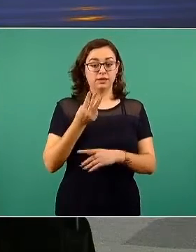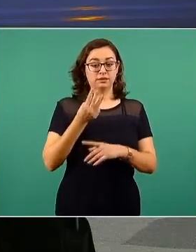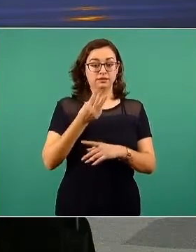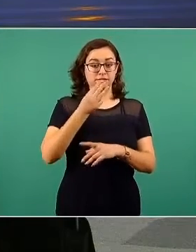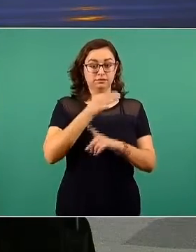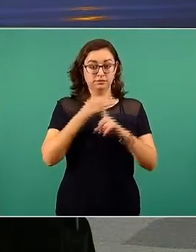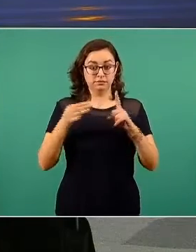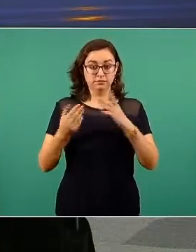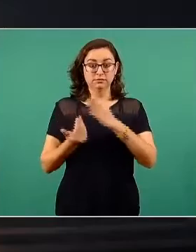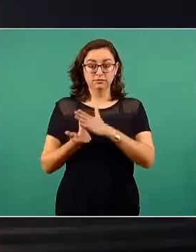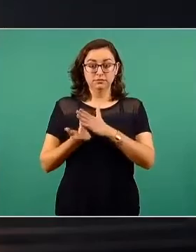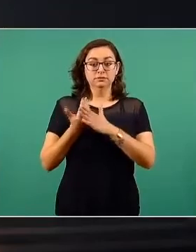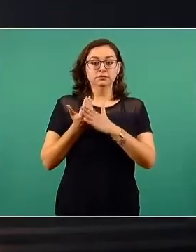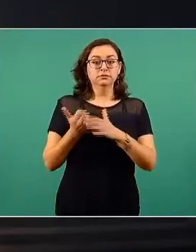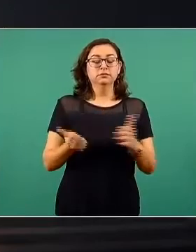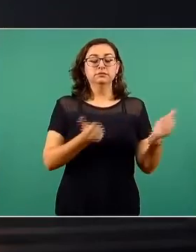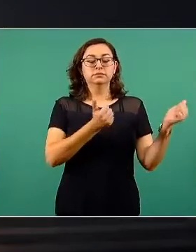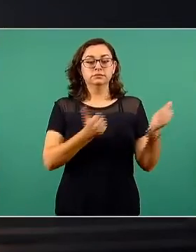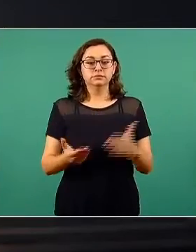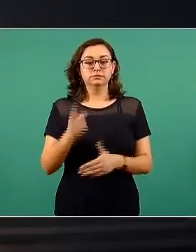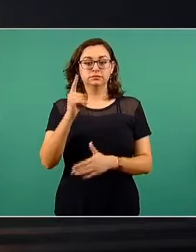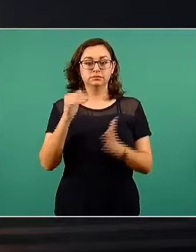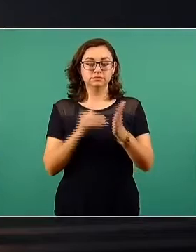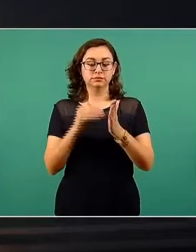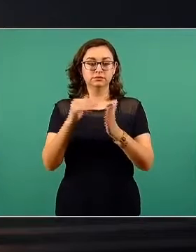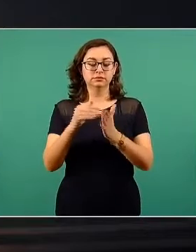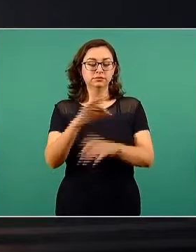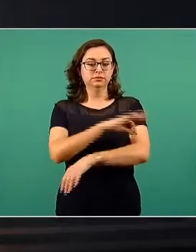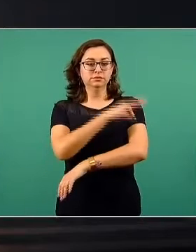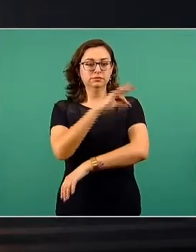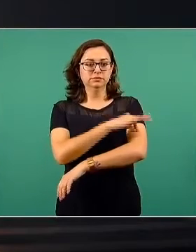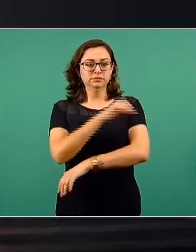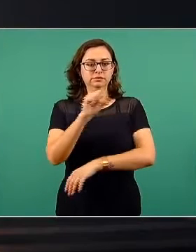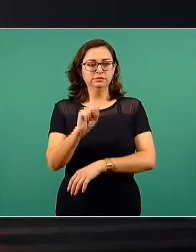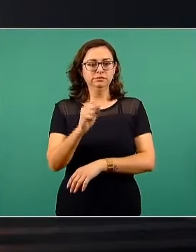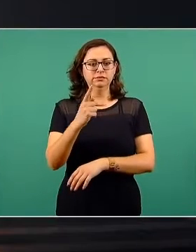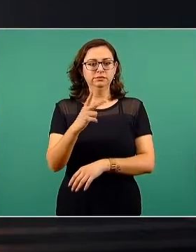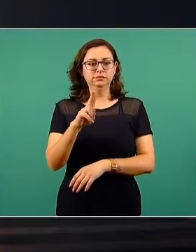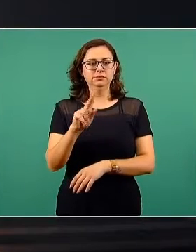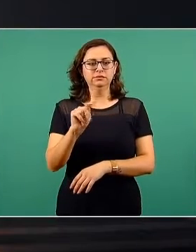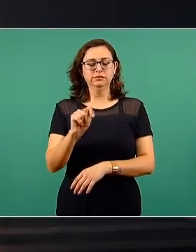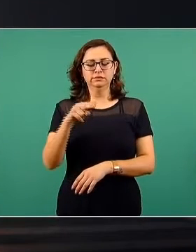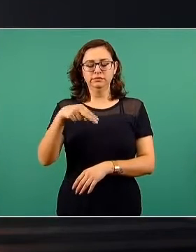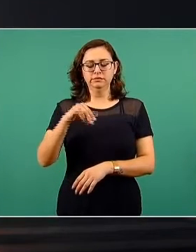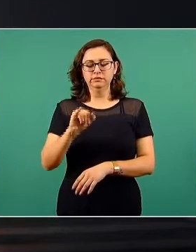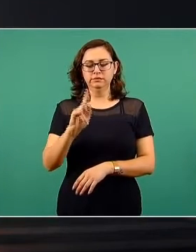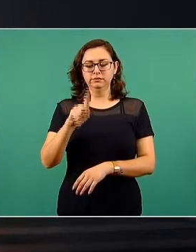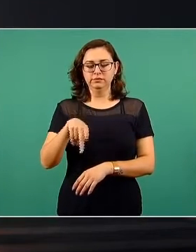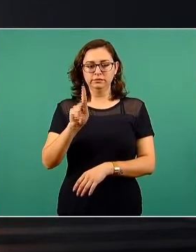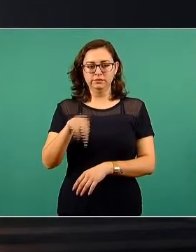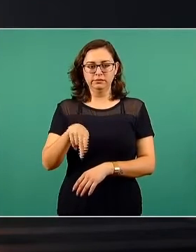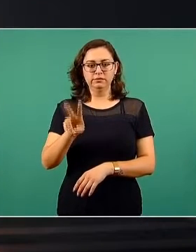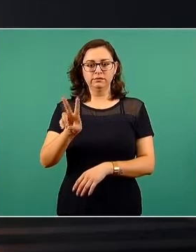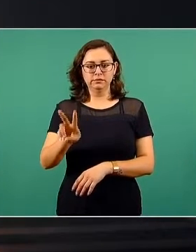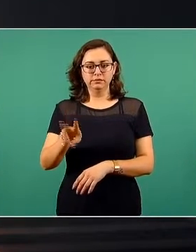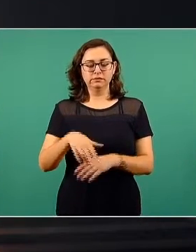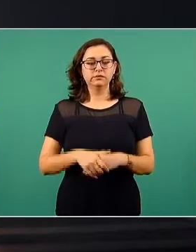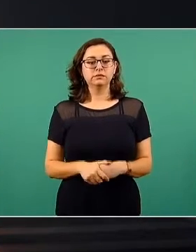mañana, recibimos 1 millón de dosis de la vacuna Sputnik V, que estaban desde